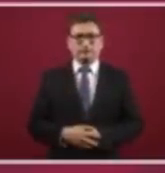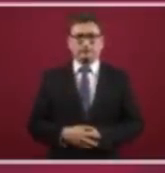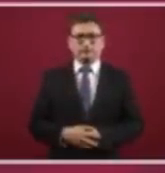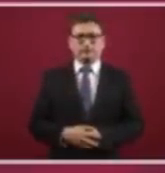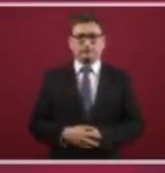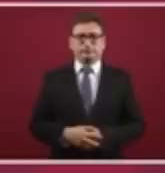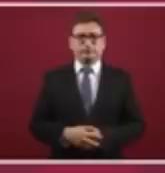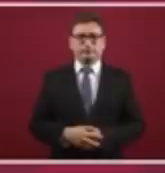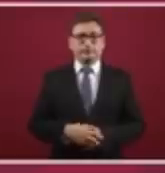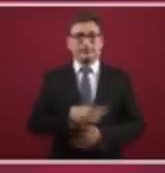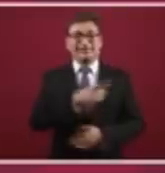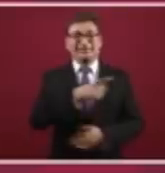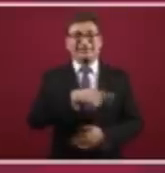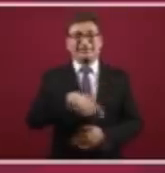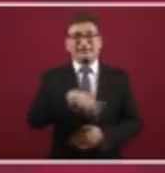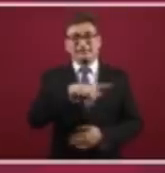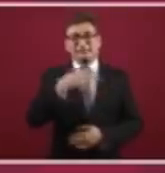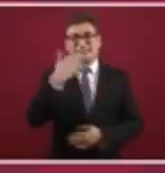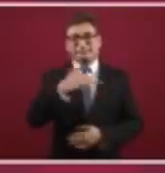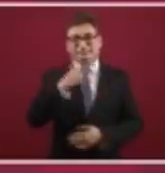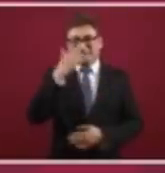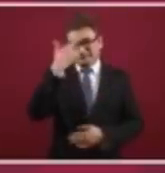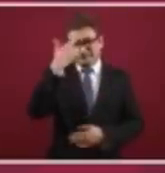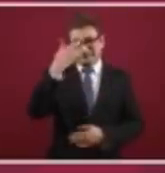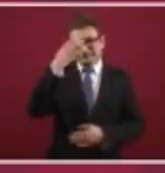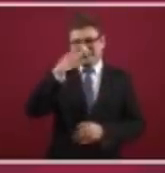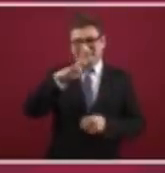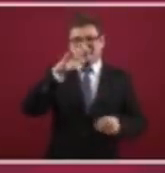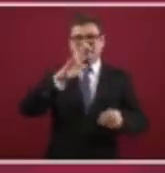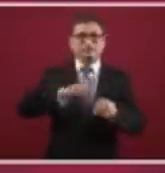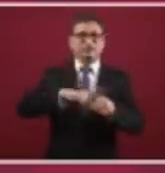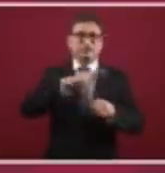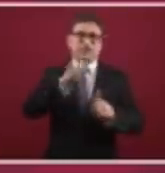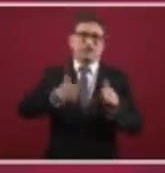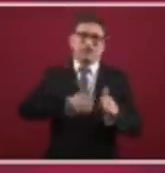que se imponía méxico desde el extranjero